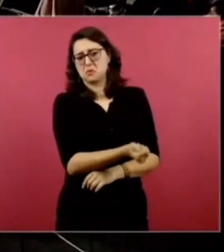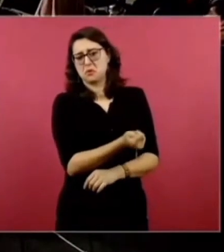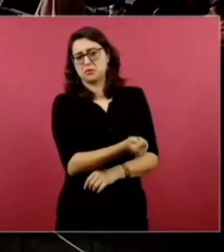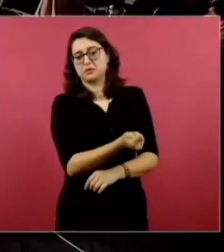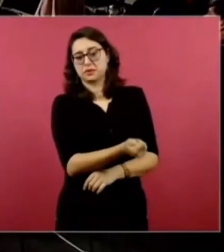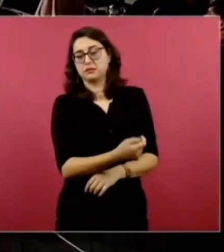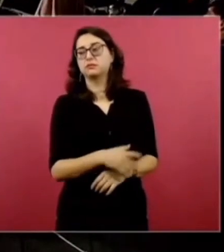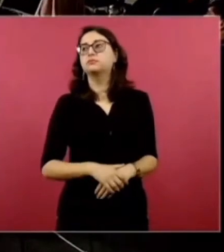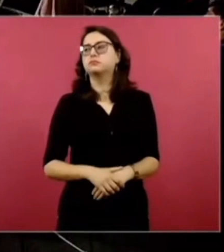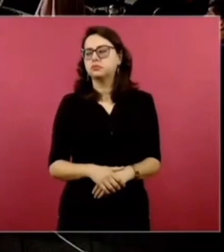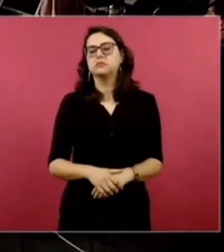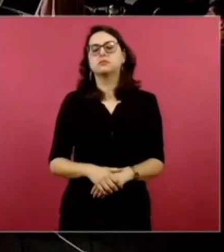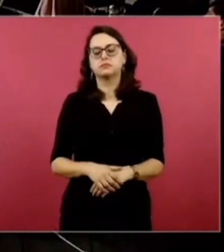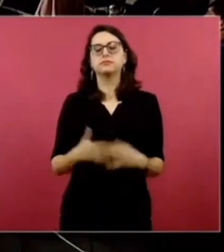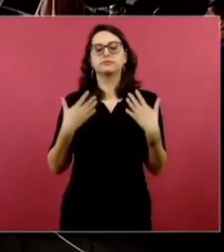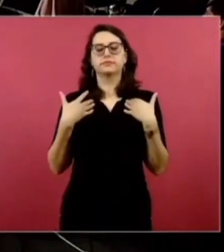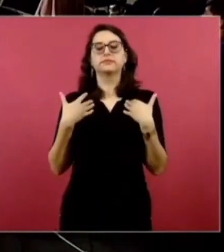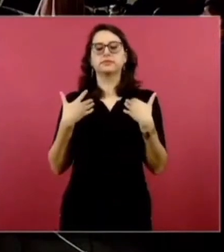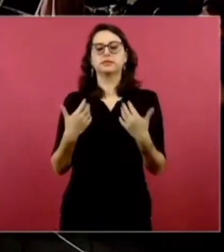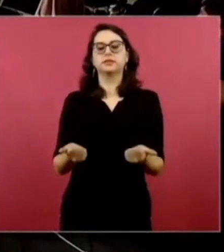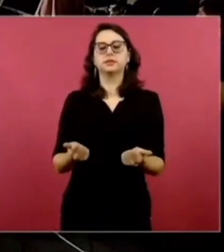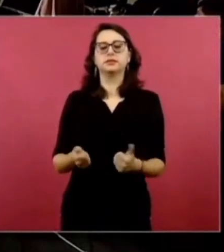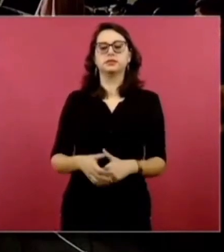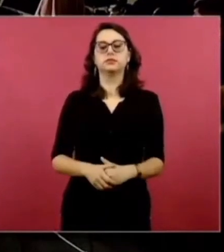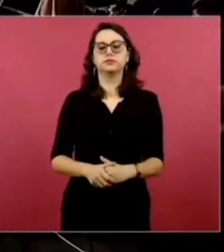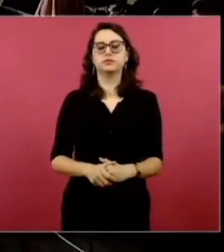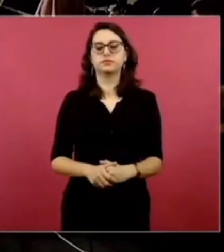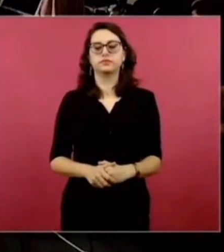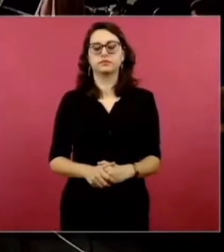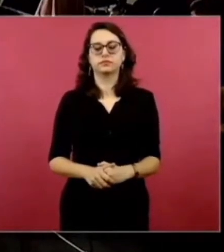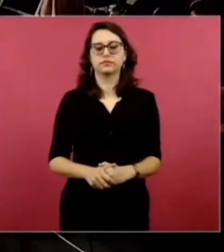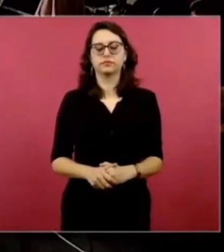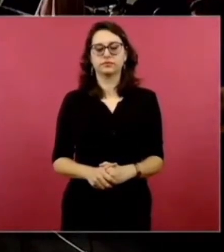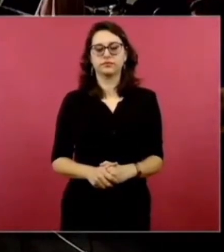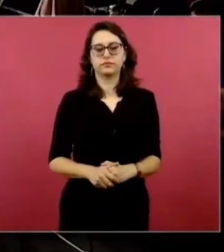que seguramente van a decir: